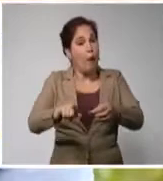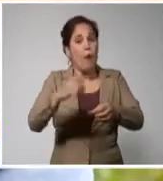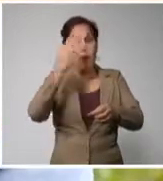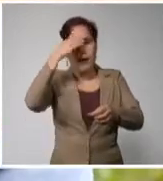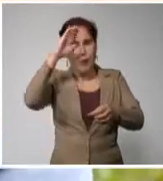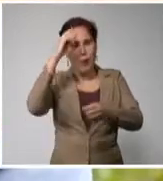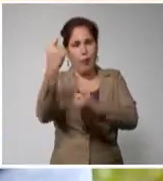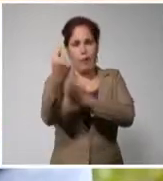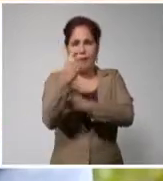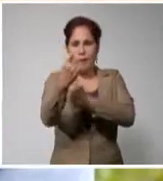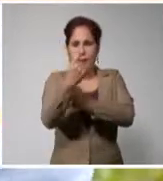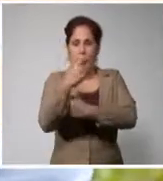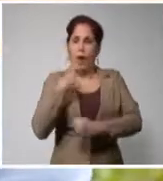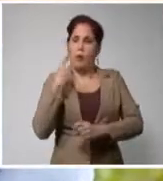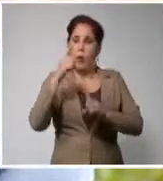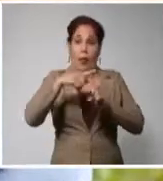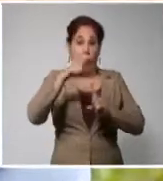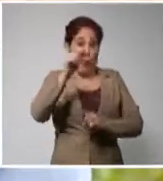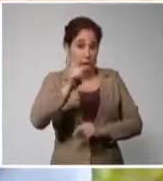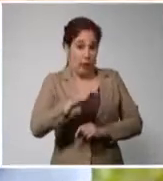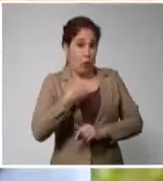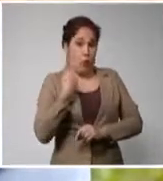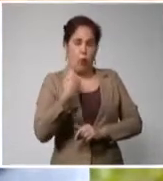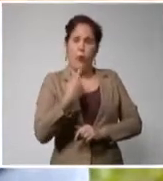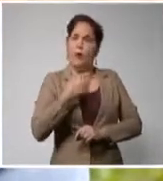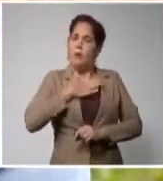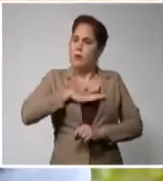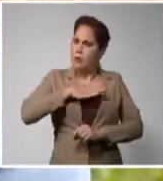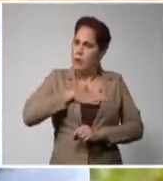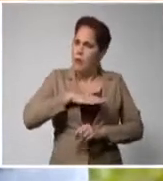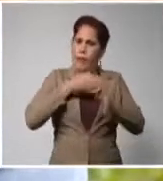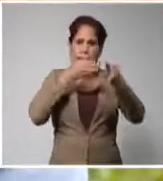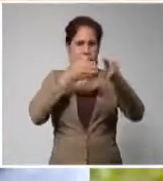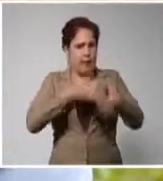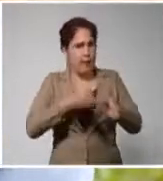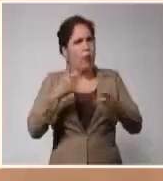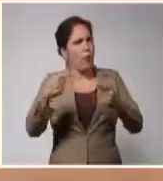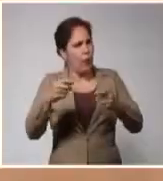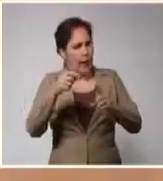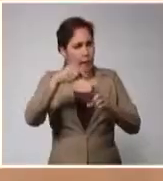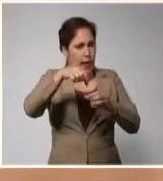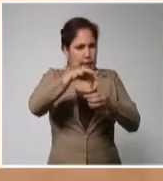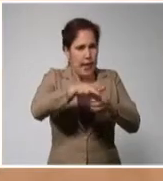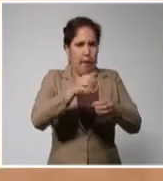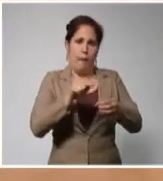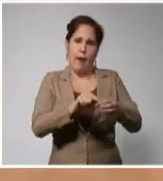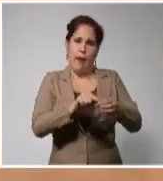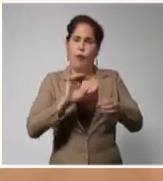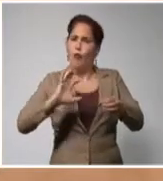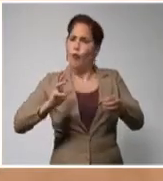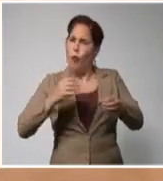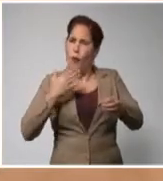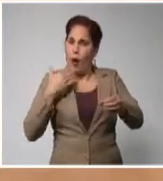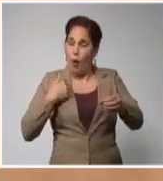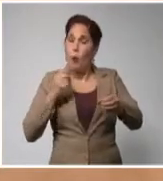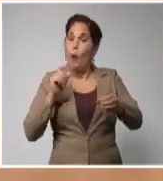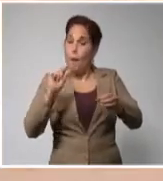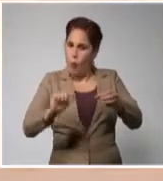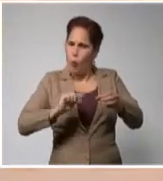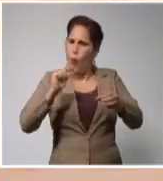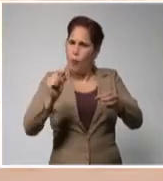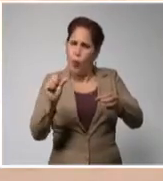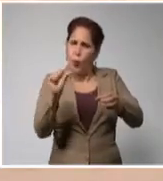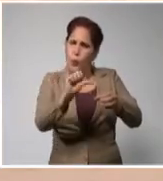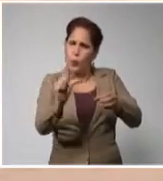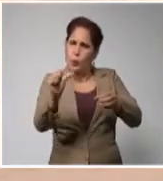el papel de los técnicos cubanos, su paciencia, su disciplina, su técnica. Especialmente yo valoro mucho